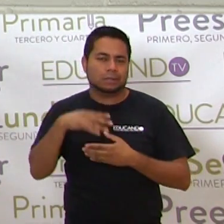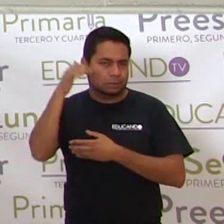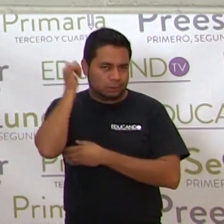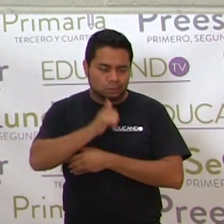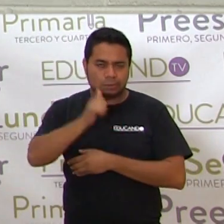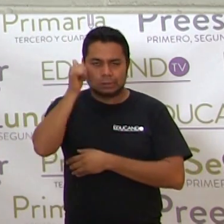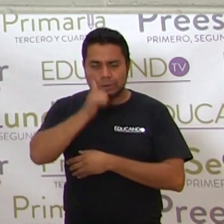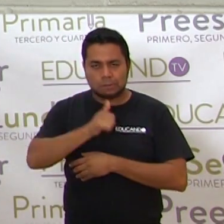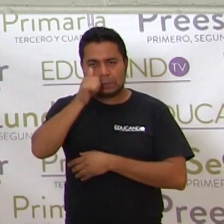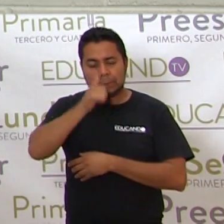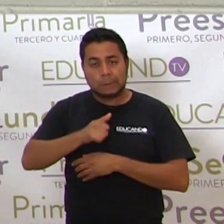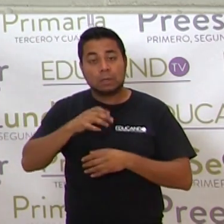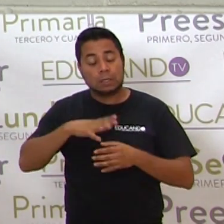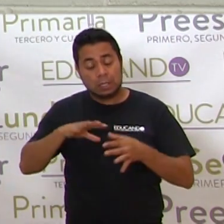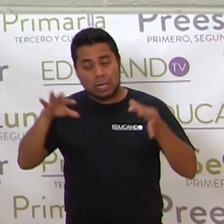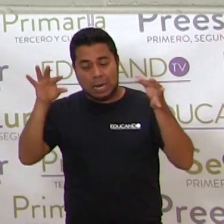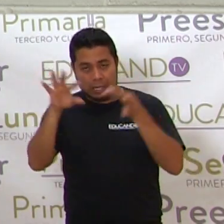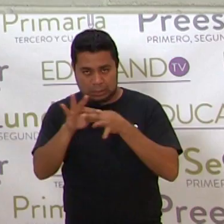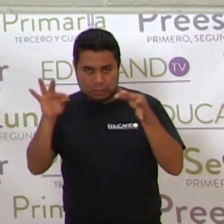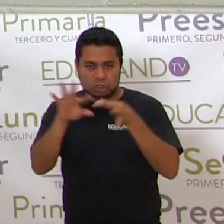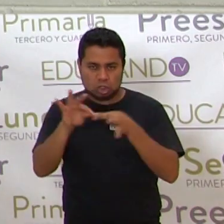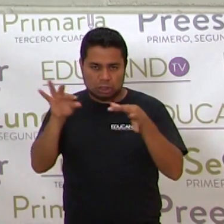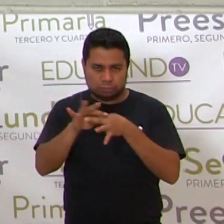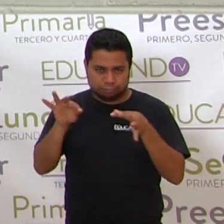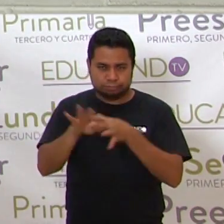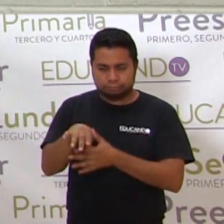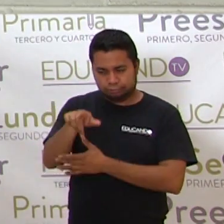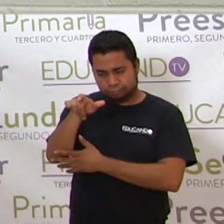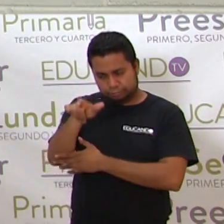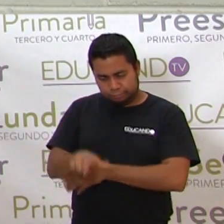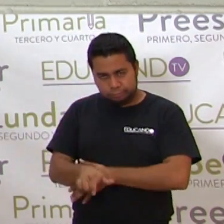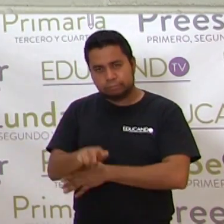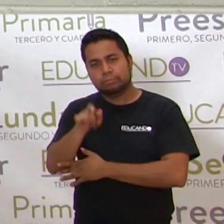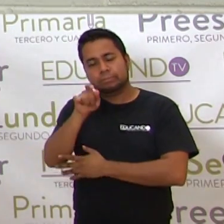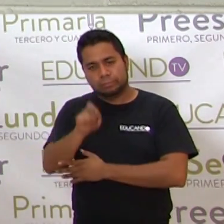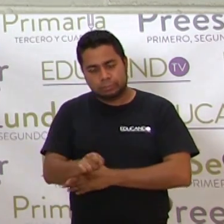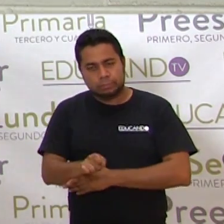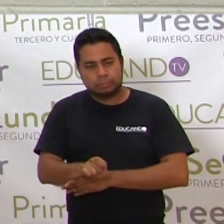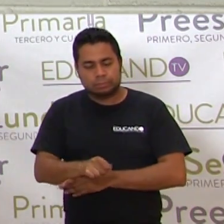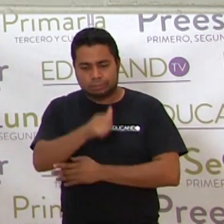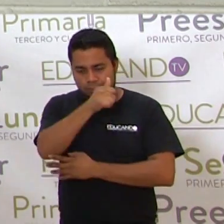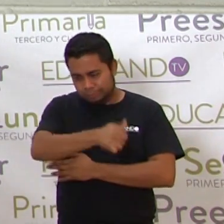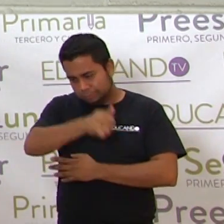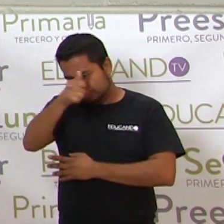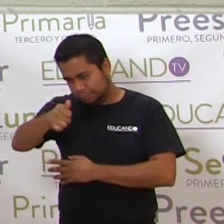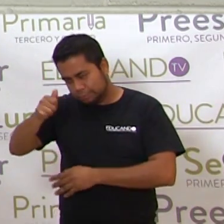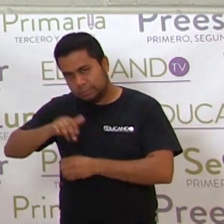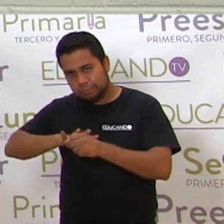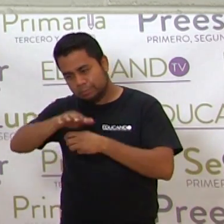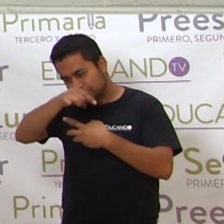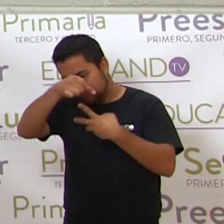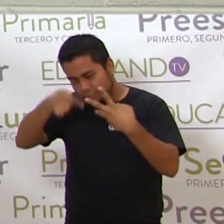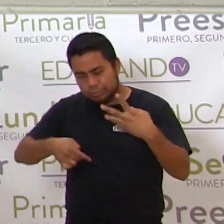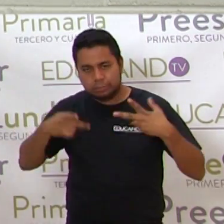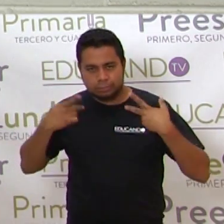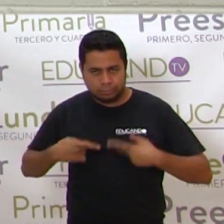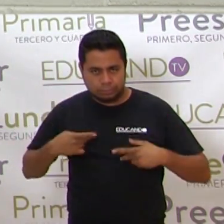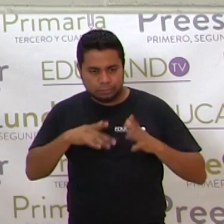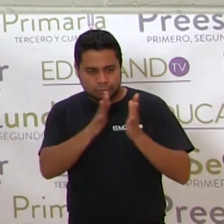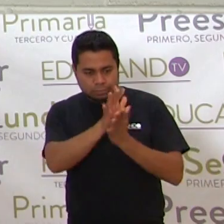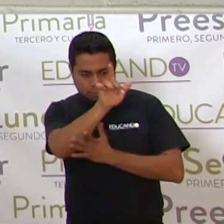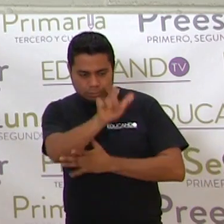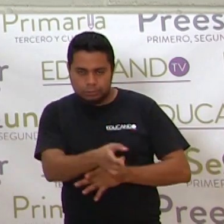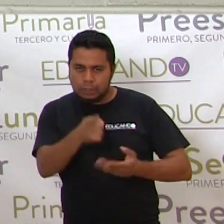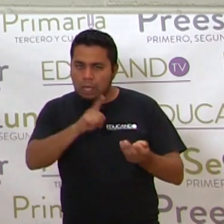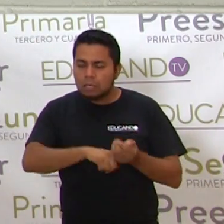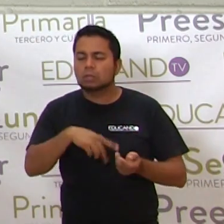descripciones, ¿bien? Descripciones de lo que son cada uno de estos participantes dentro de